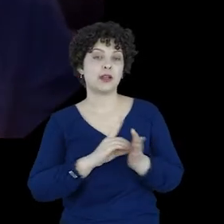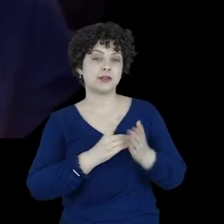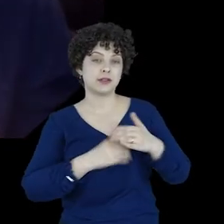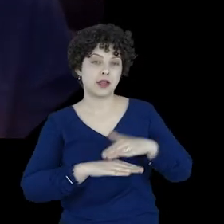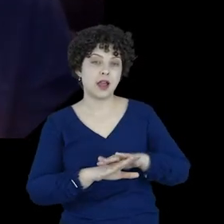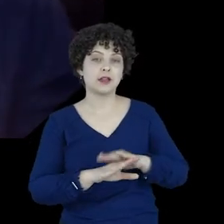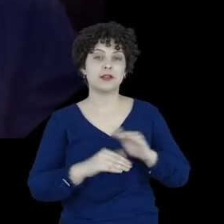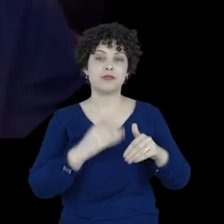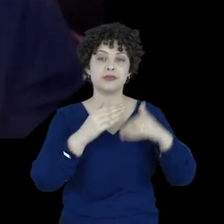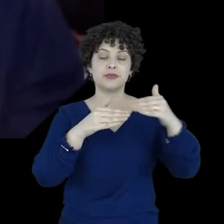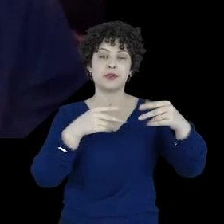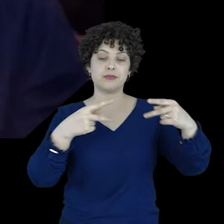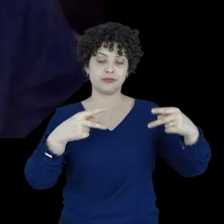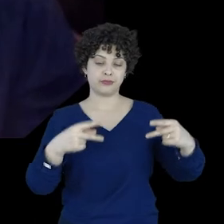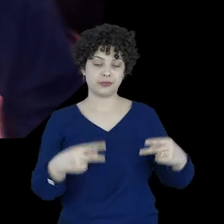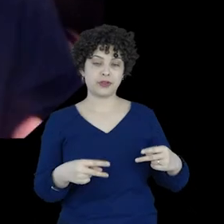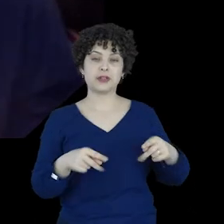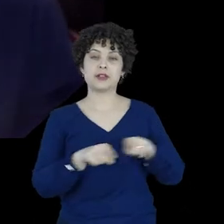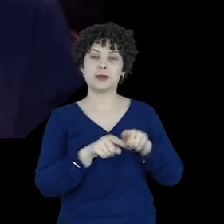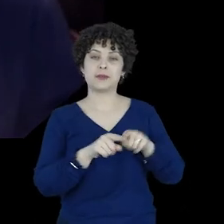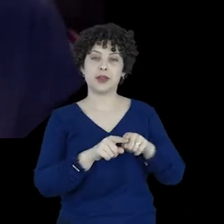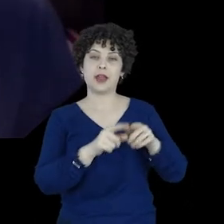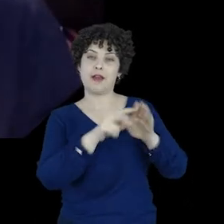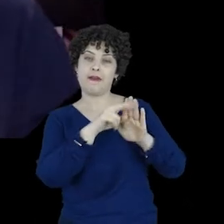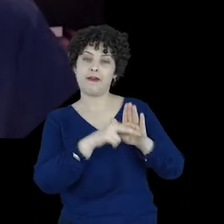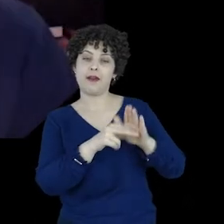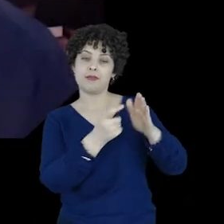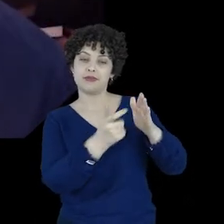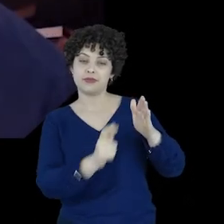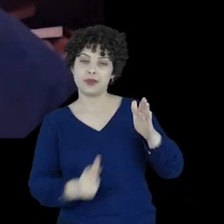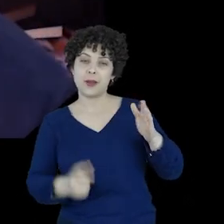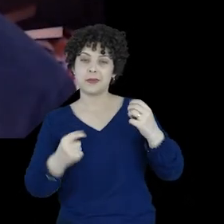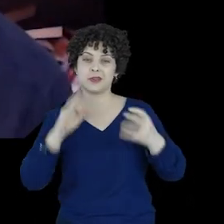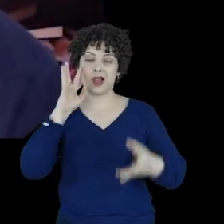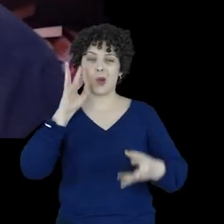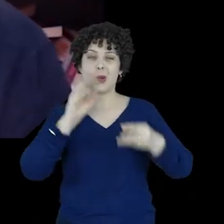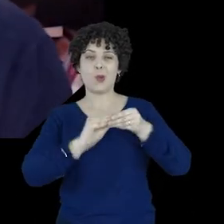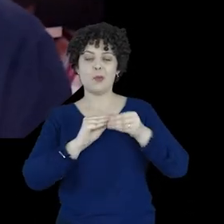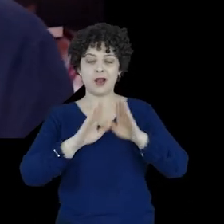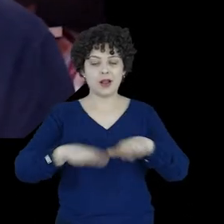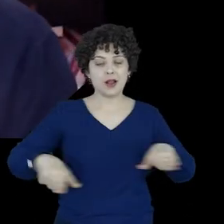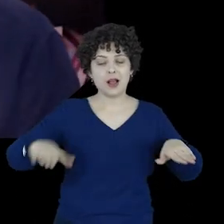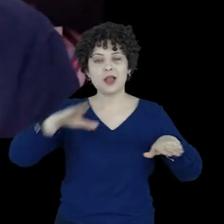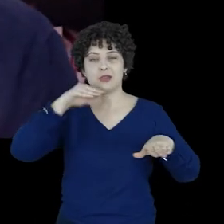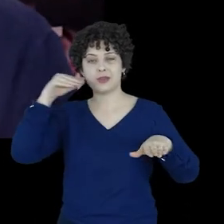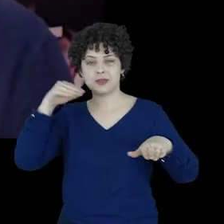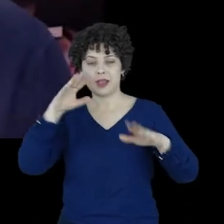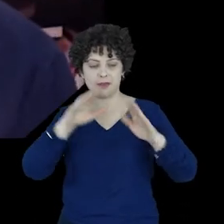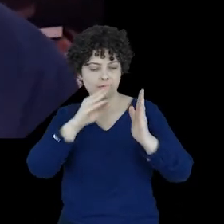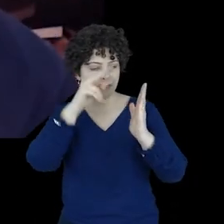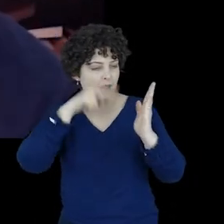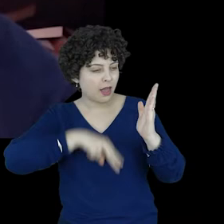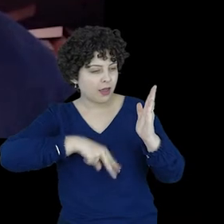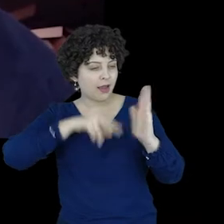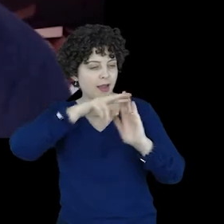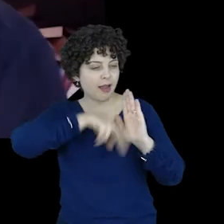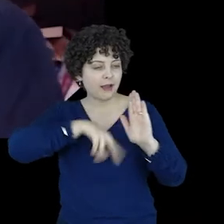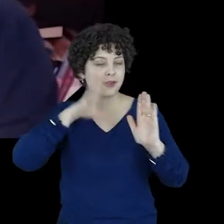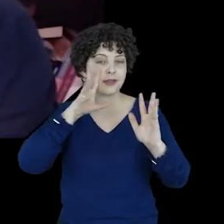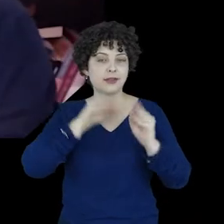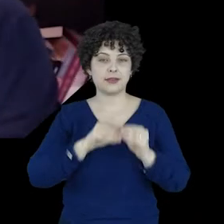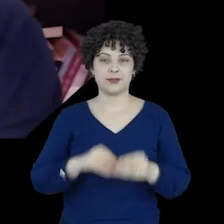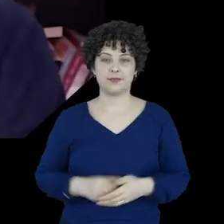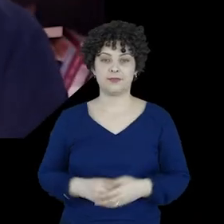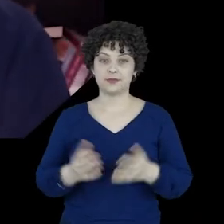diseño y desarrollo de los algoritmos debe ser siempre comprensible para niños y adolescentes. Quizás destacar